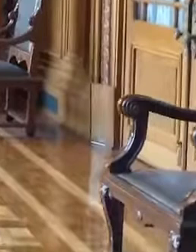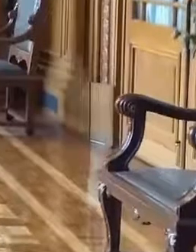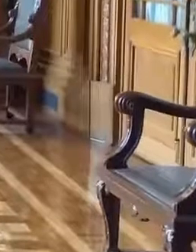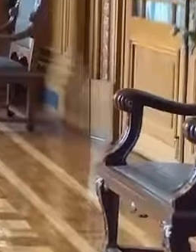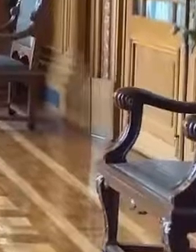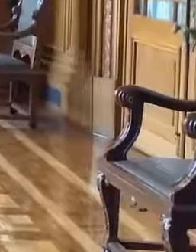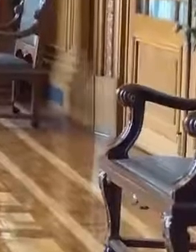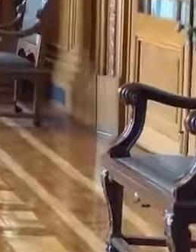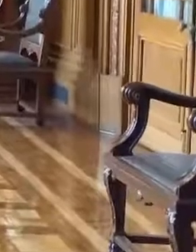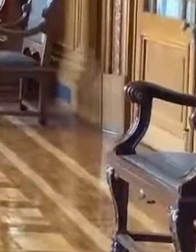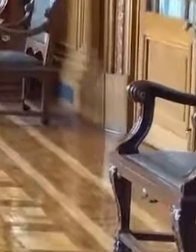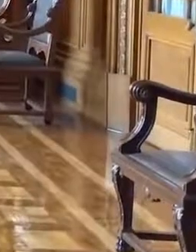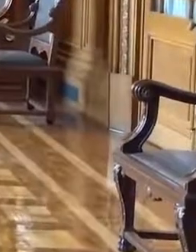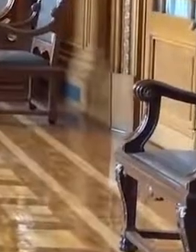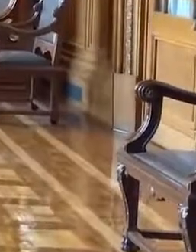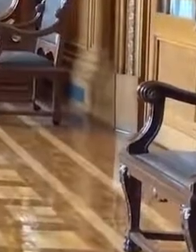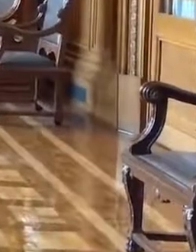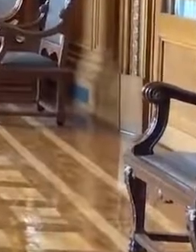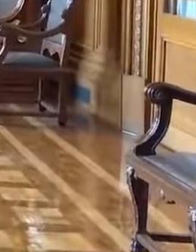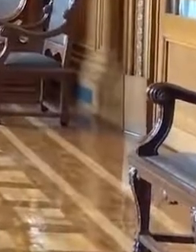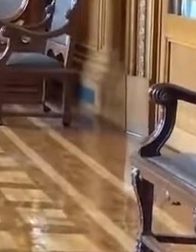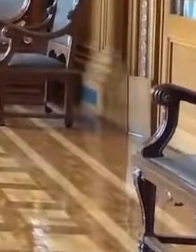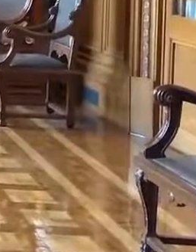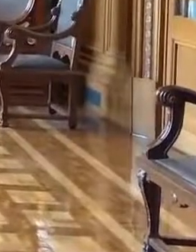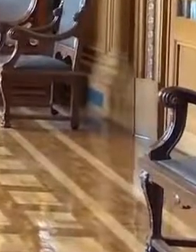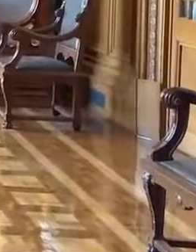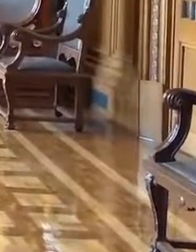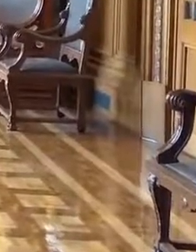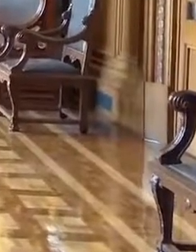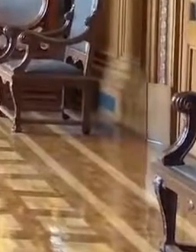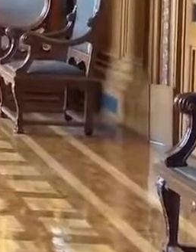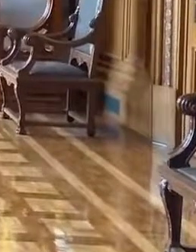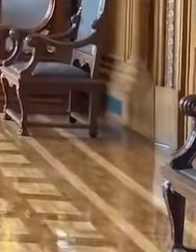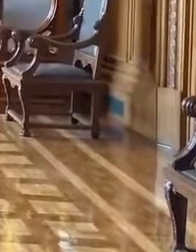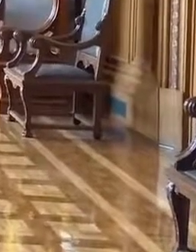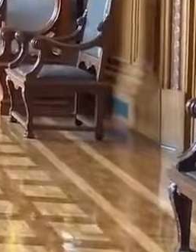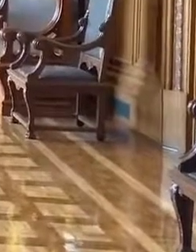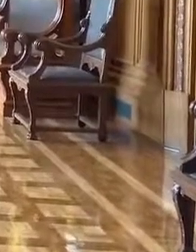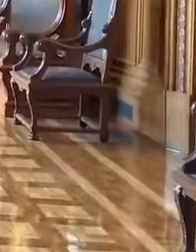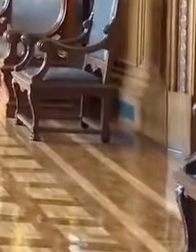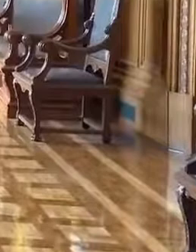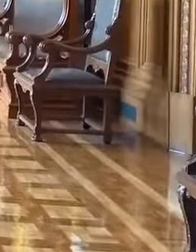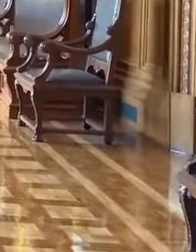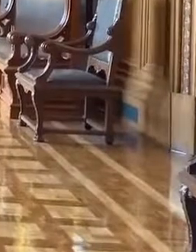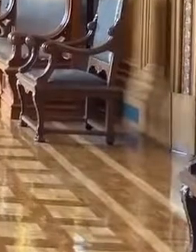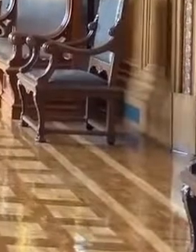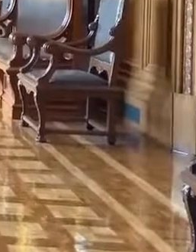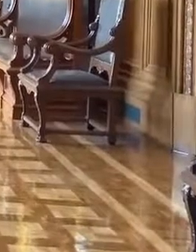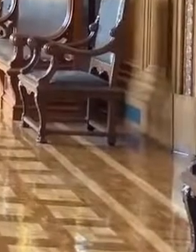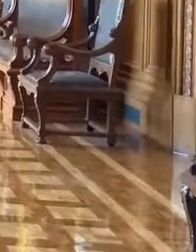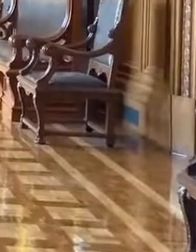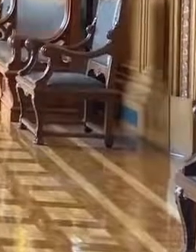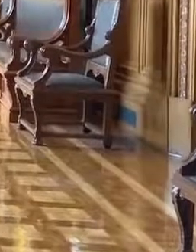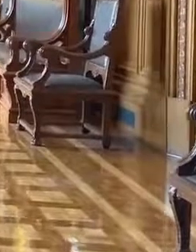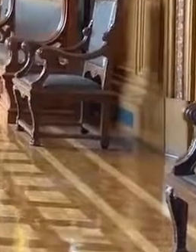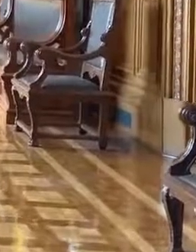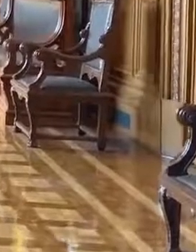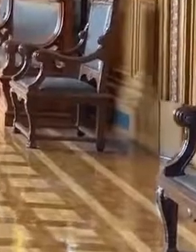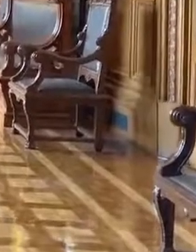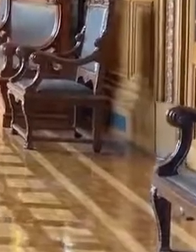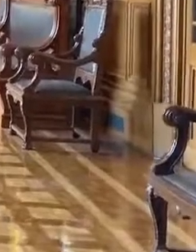han rebasado las circunstancias y hemos podido atender a todos. Y hemos estado